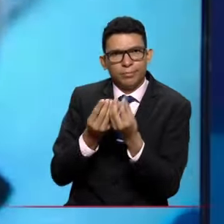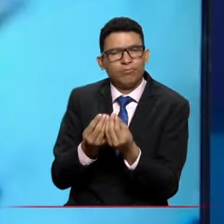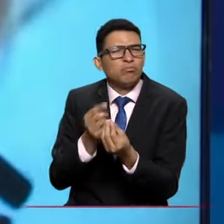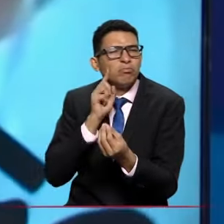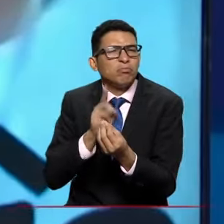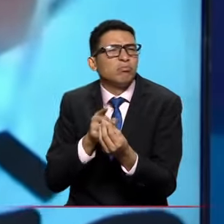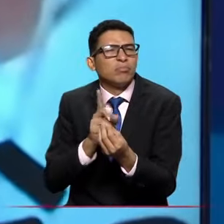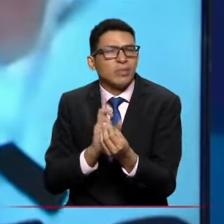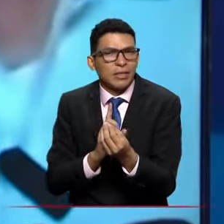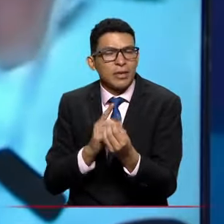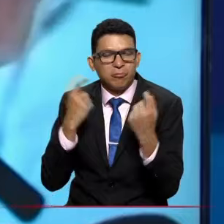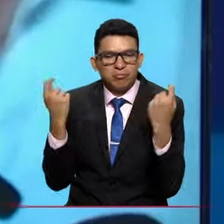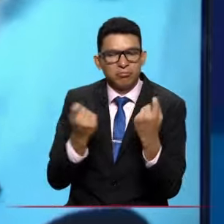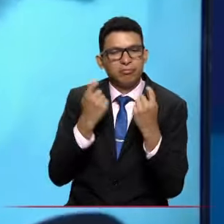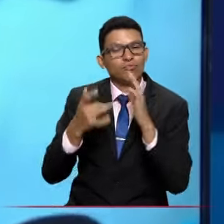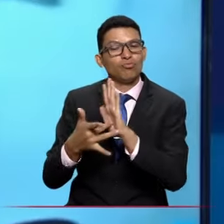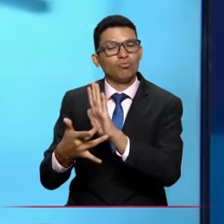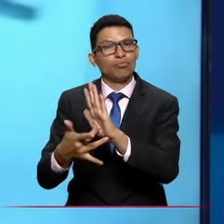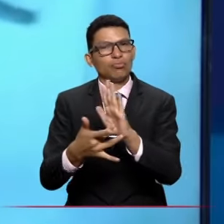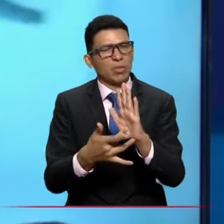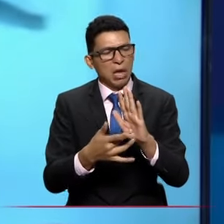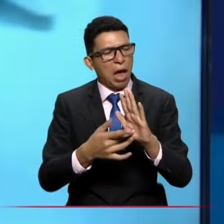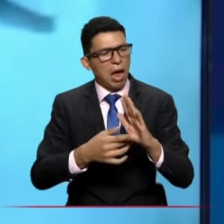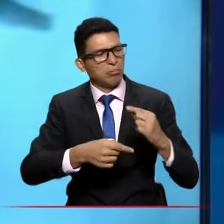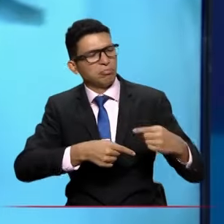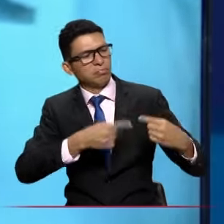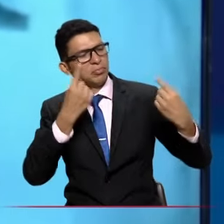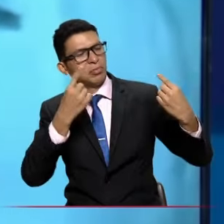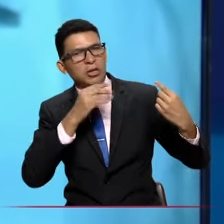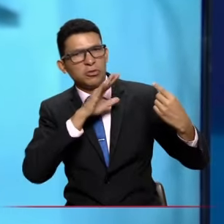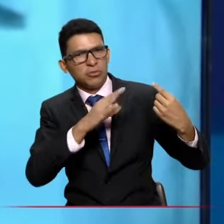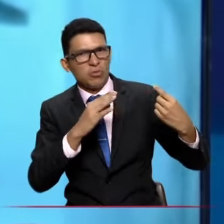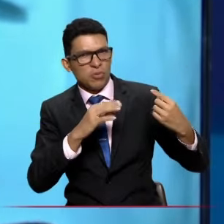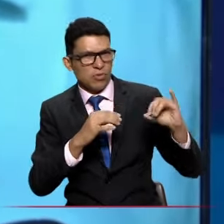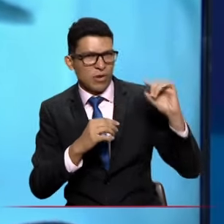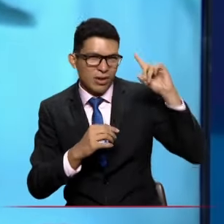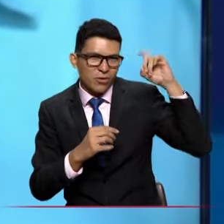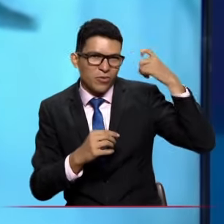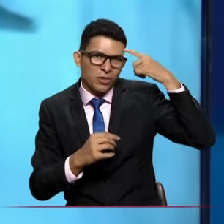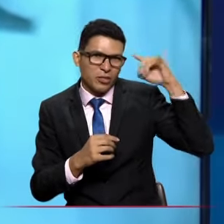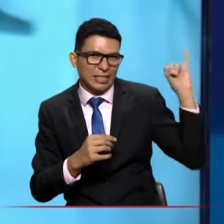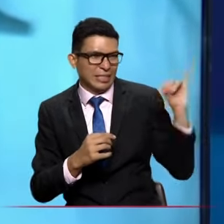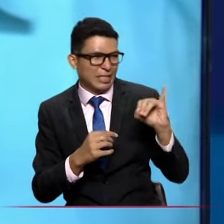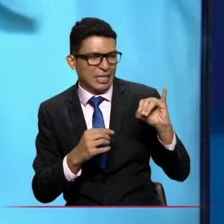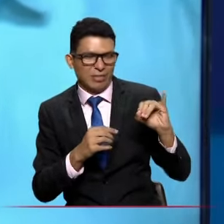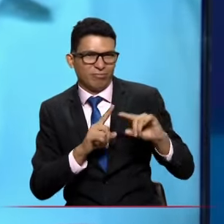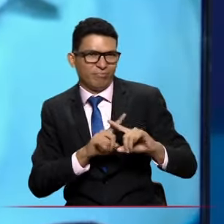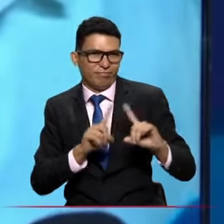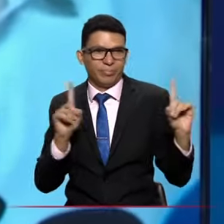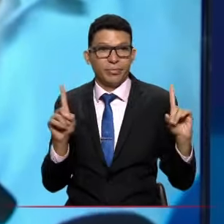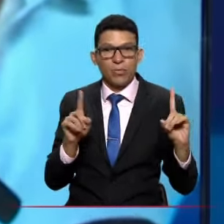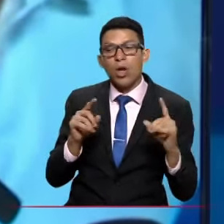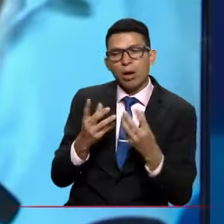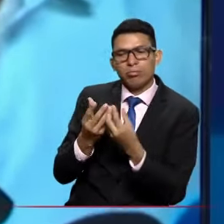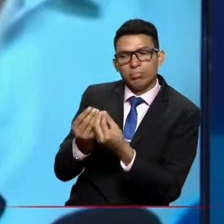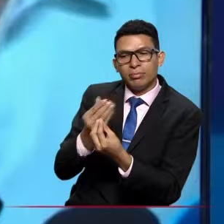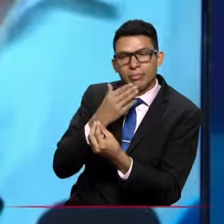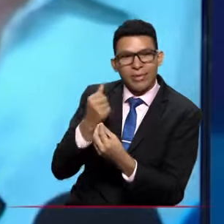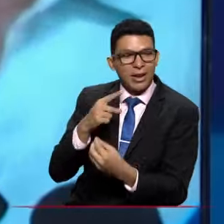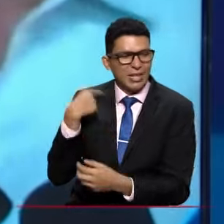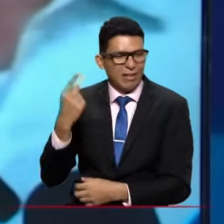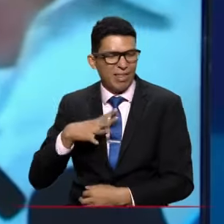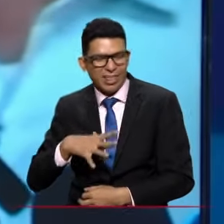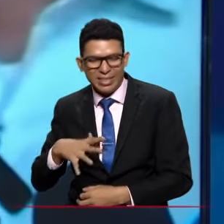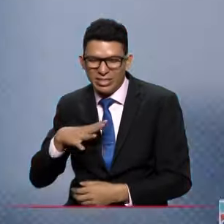su campaña en mostrarse como la antítesis de la izquierda, por lo que le apostará a canalizar la insatisfacción frente al gobierno del